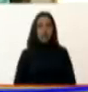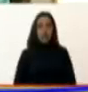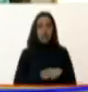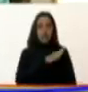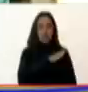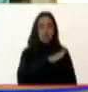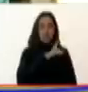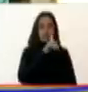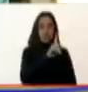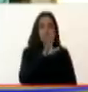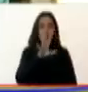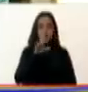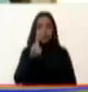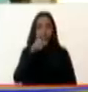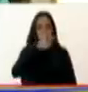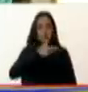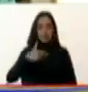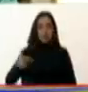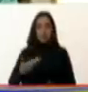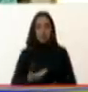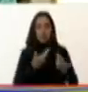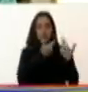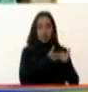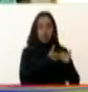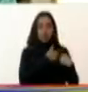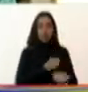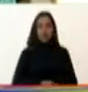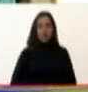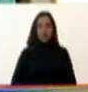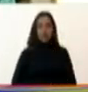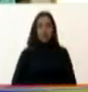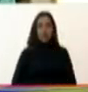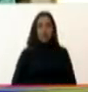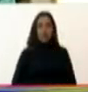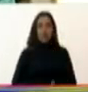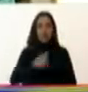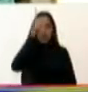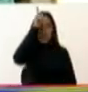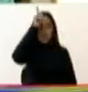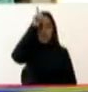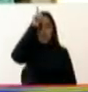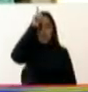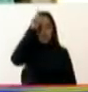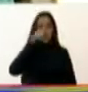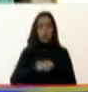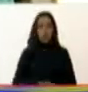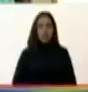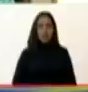151 delegados y delegadas de Alemania,